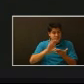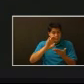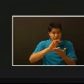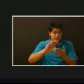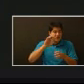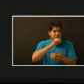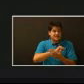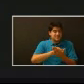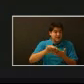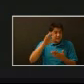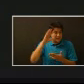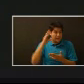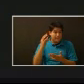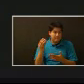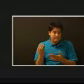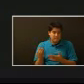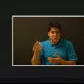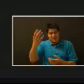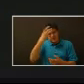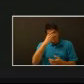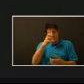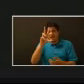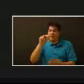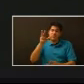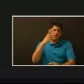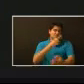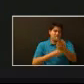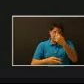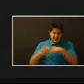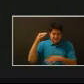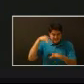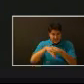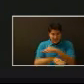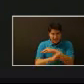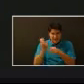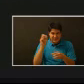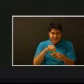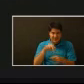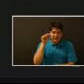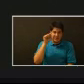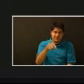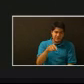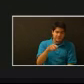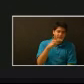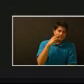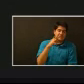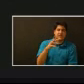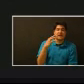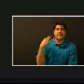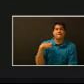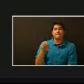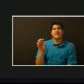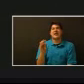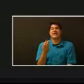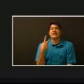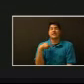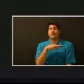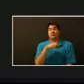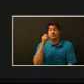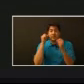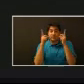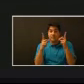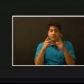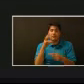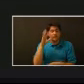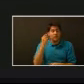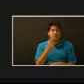el inmundo no volverán a entrar en ti. Mire ahí para qué uno se despierta, porque dice